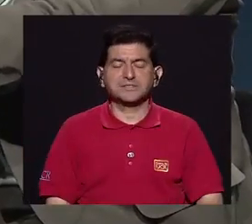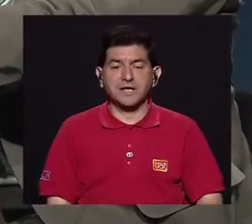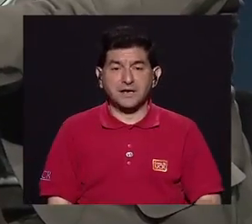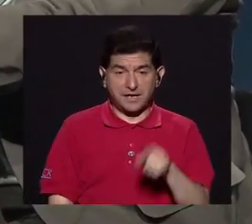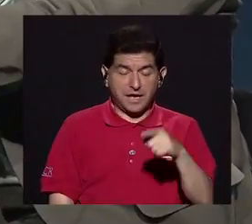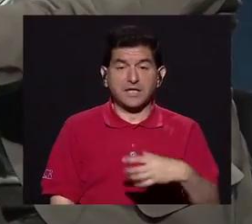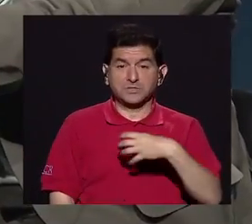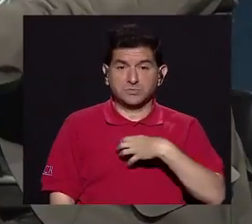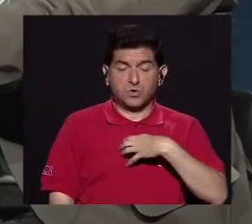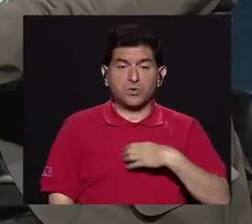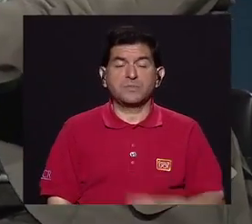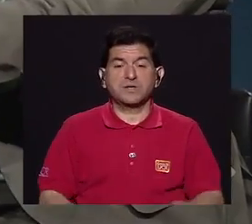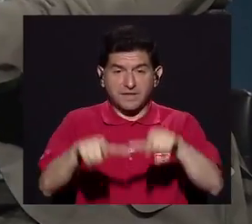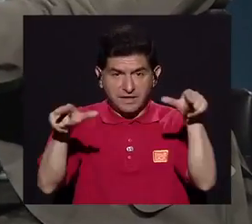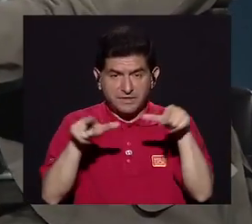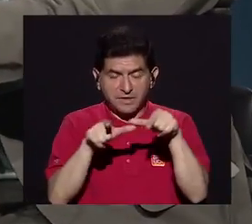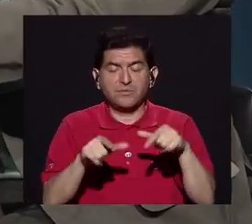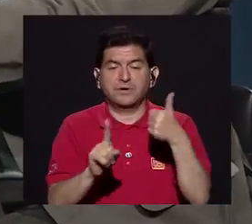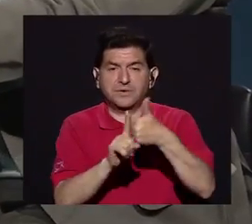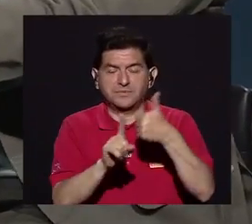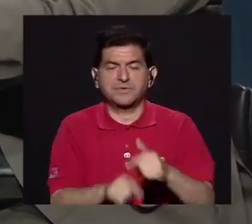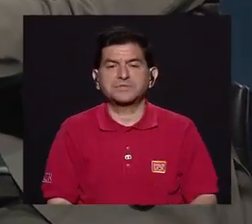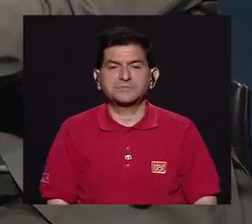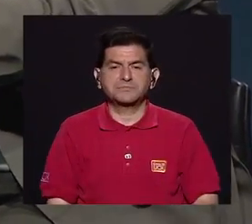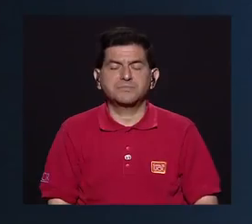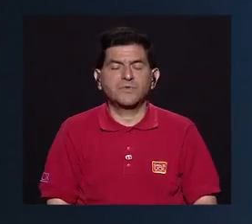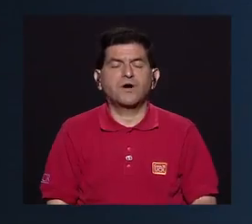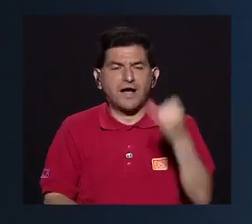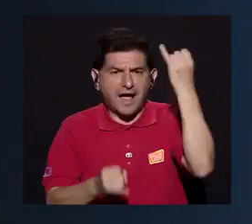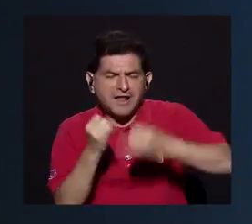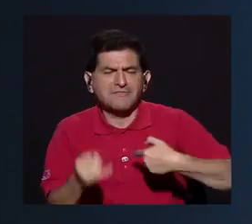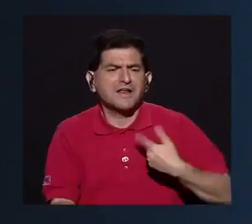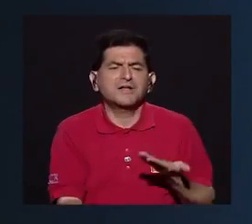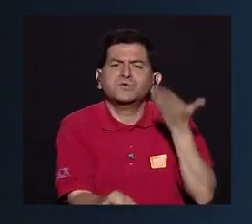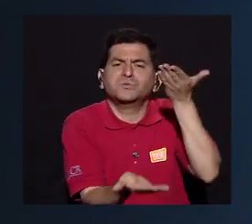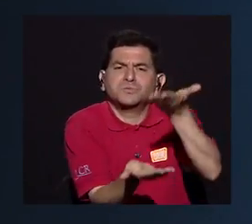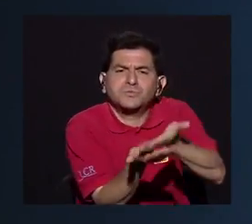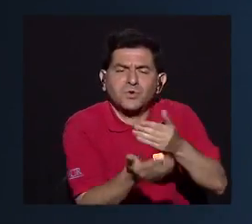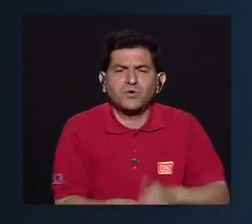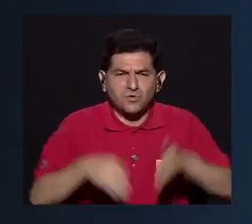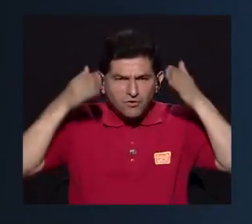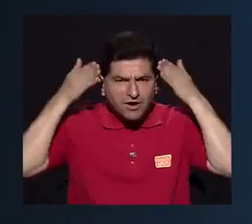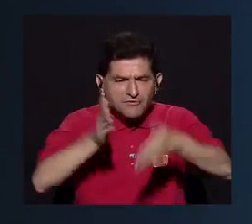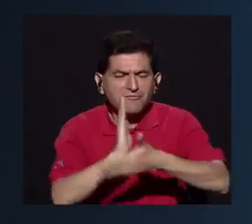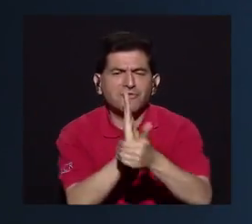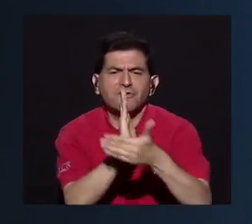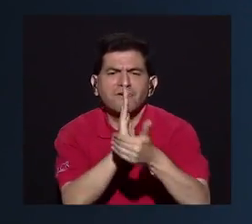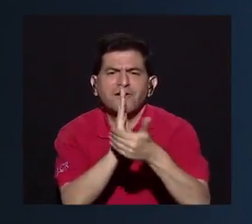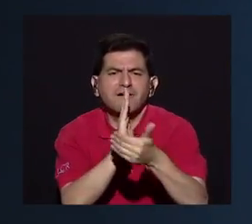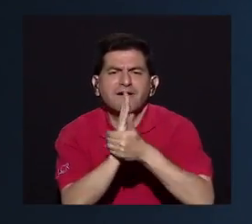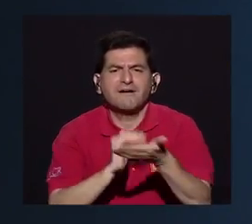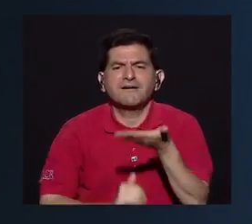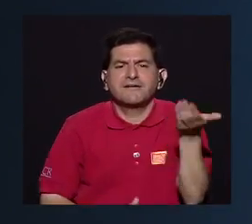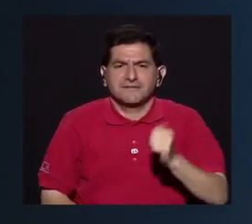en tener exposiciones y demás. Entonces, al final, yo lo que propongo es eso, enfocar nuestro talento,